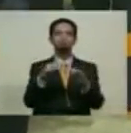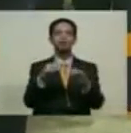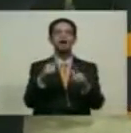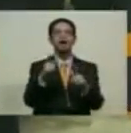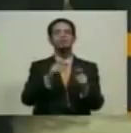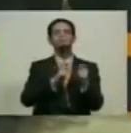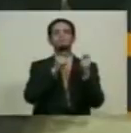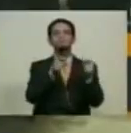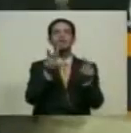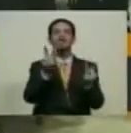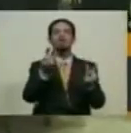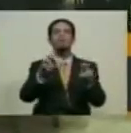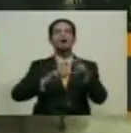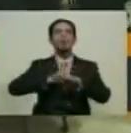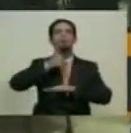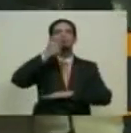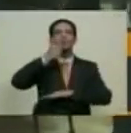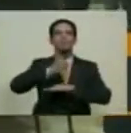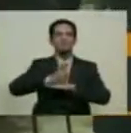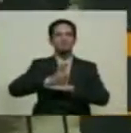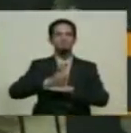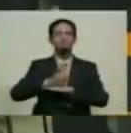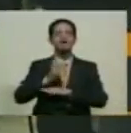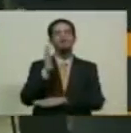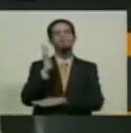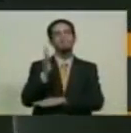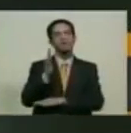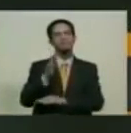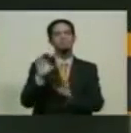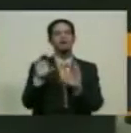a la nueva Junta Directiva de la Asamblea Nacional